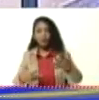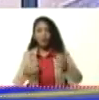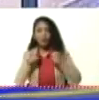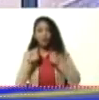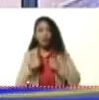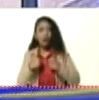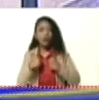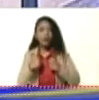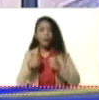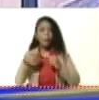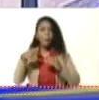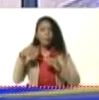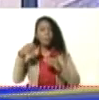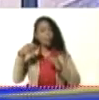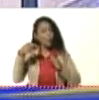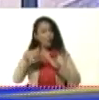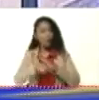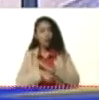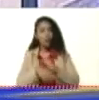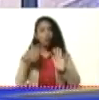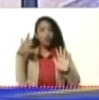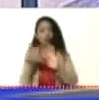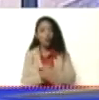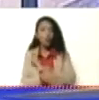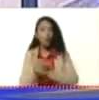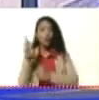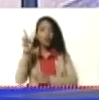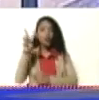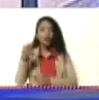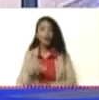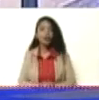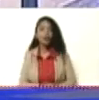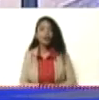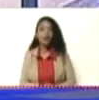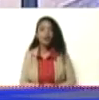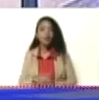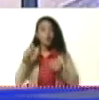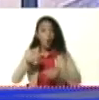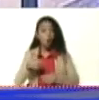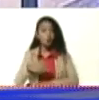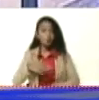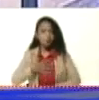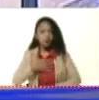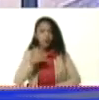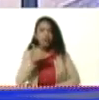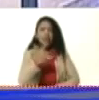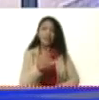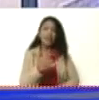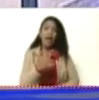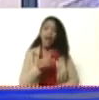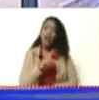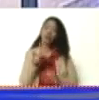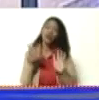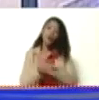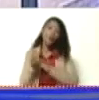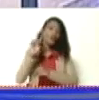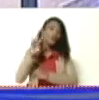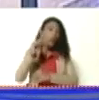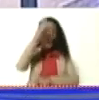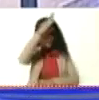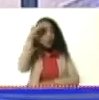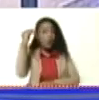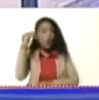una narrativa extremista sobre Venezuela. Y hoy podemos decir que sobre Venezuela Donald